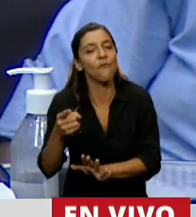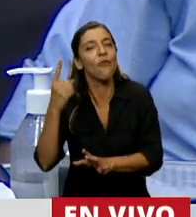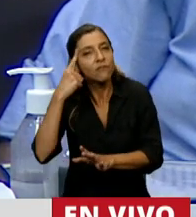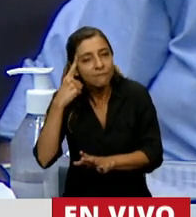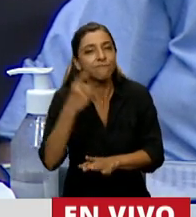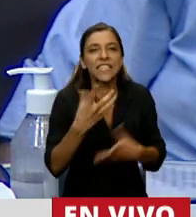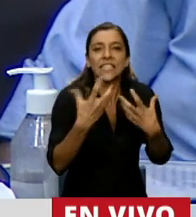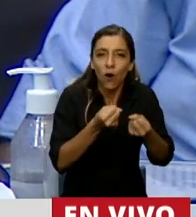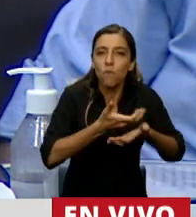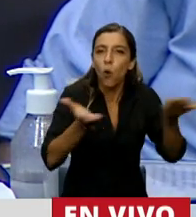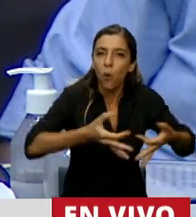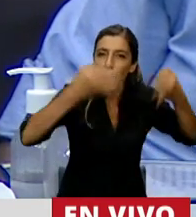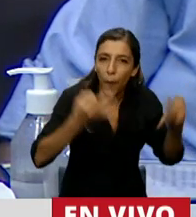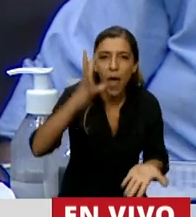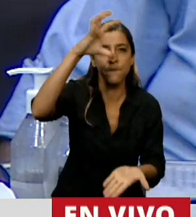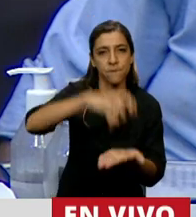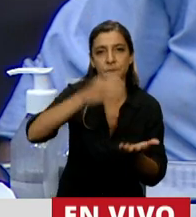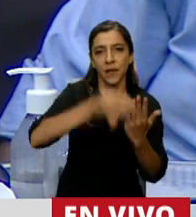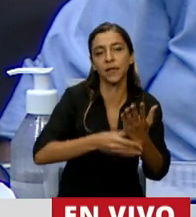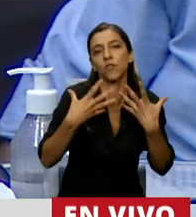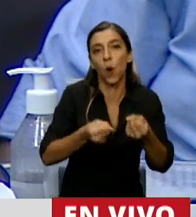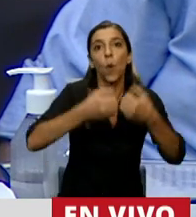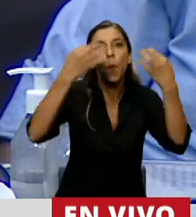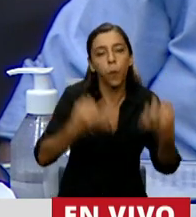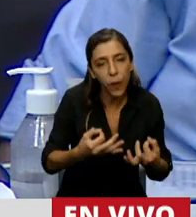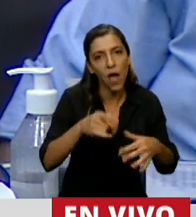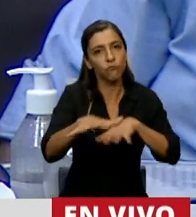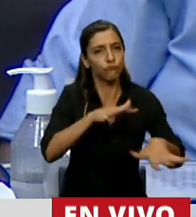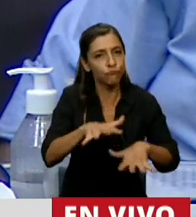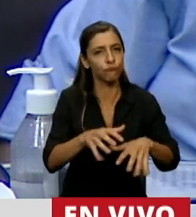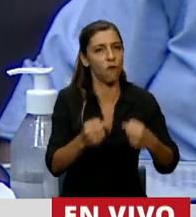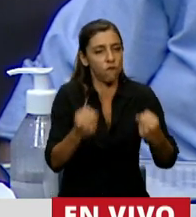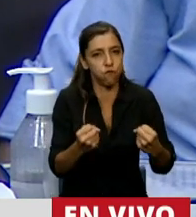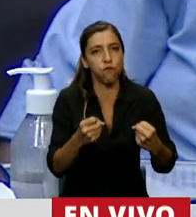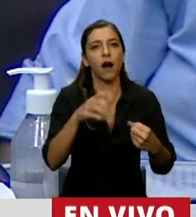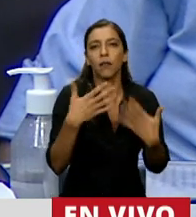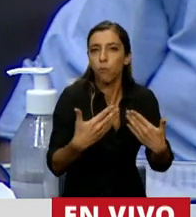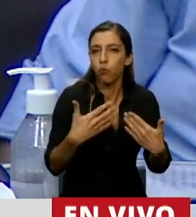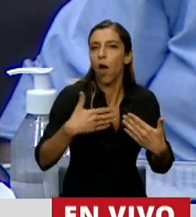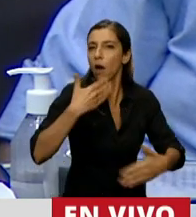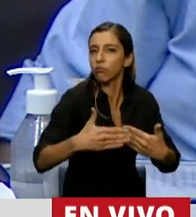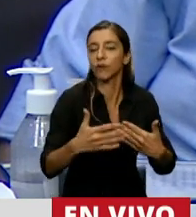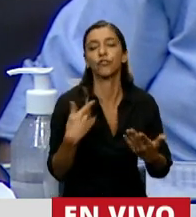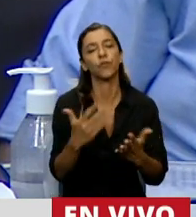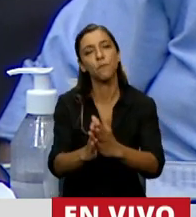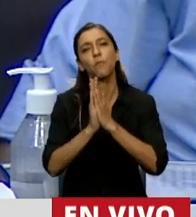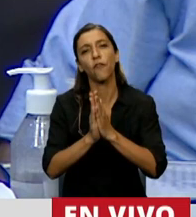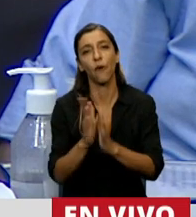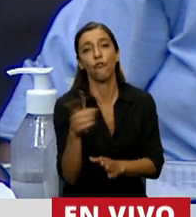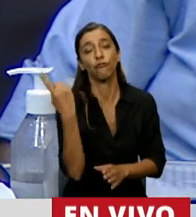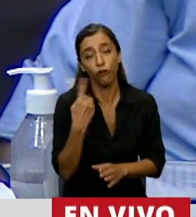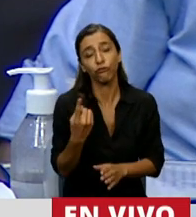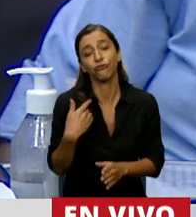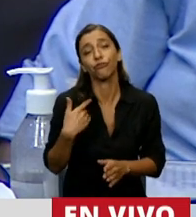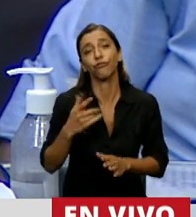preventiva, requiere tener un Ministerio de Salud activo, fuerte, robustecido. Por favor, quienes estamos a favor de la